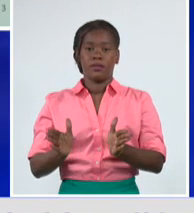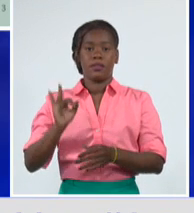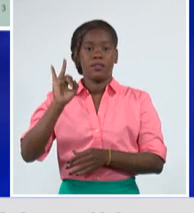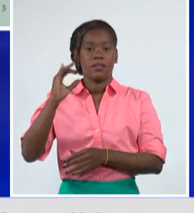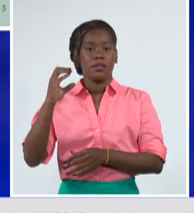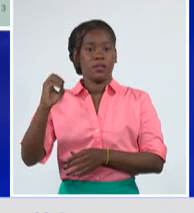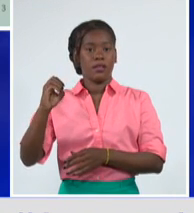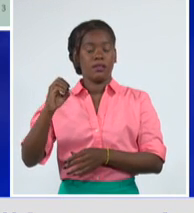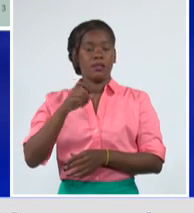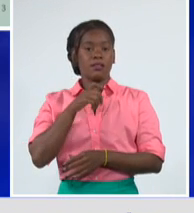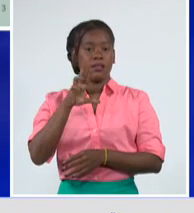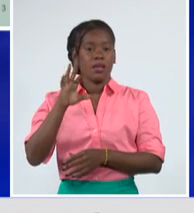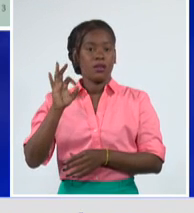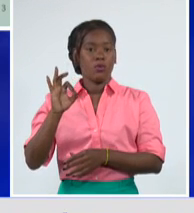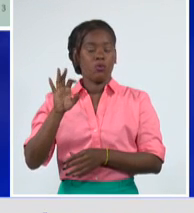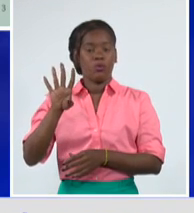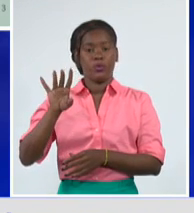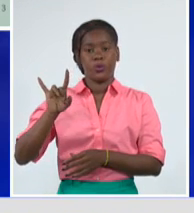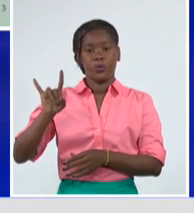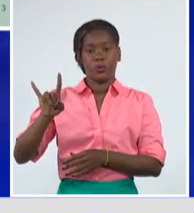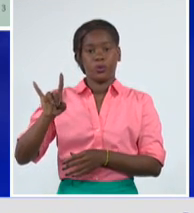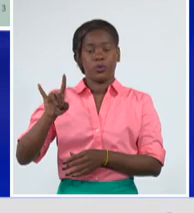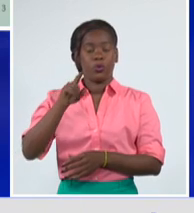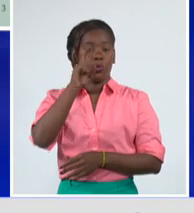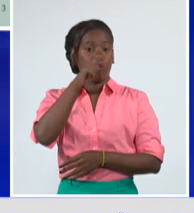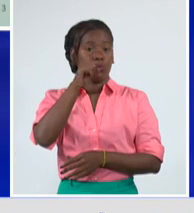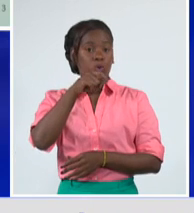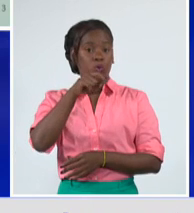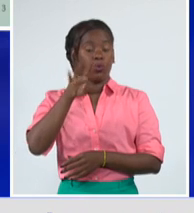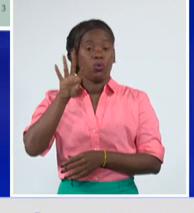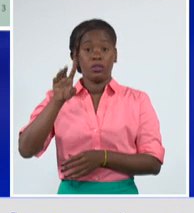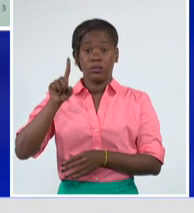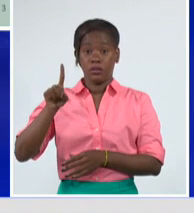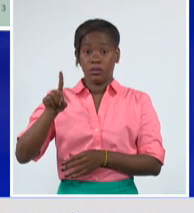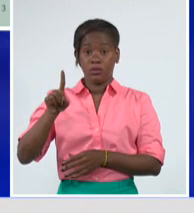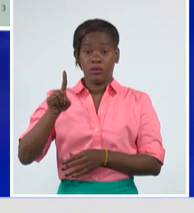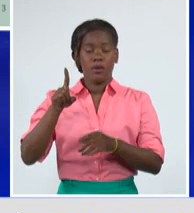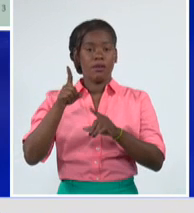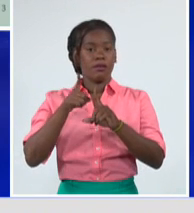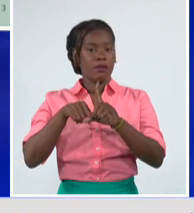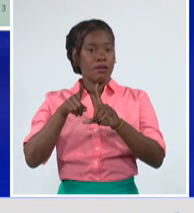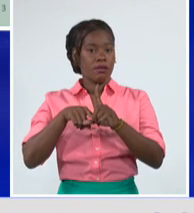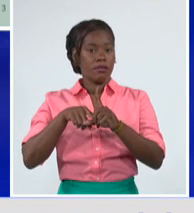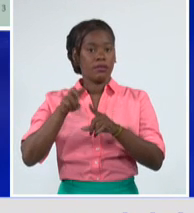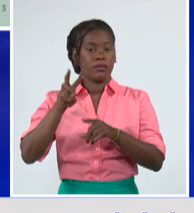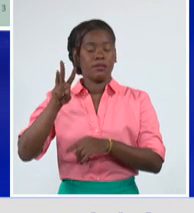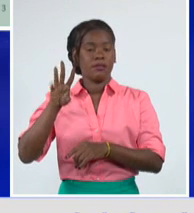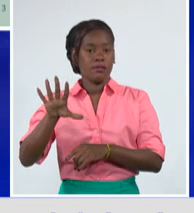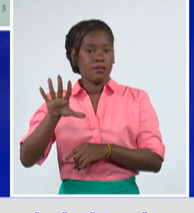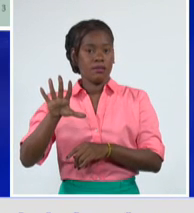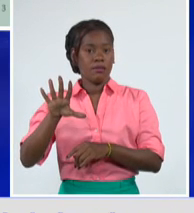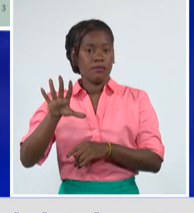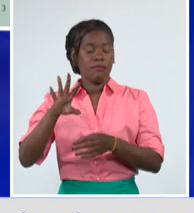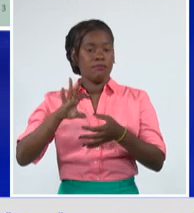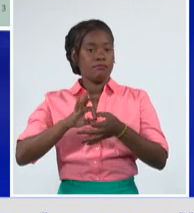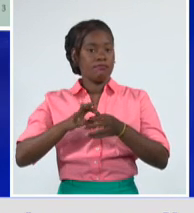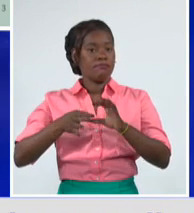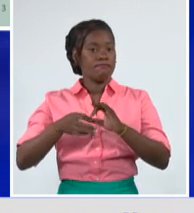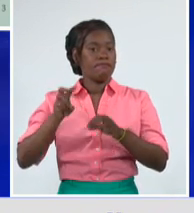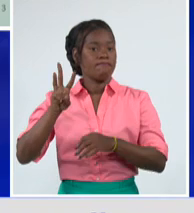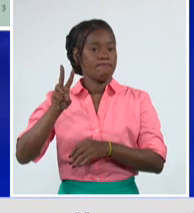Cerro 49, Cotorro 41, Regla 35 y Guanabacoa 32, son cifras